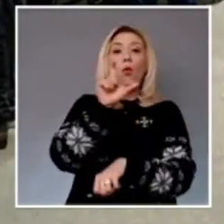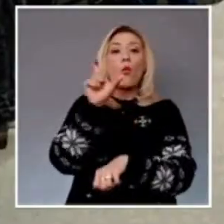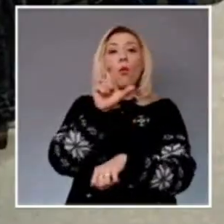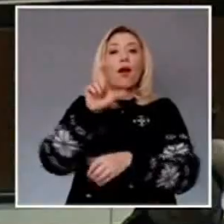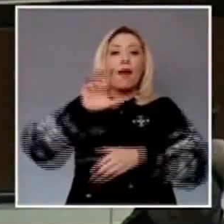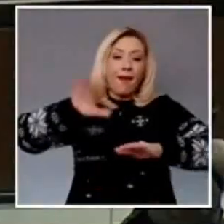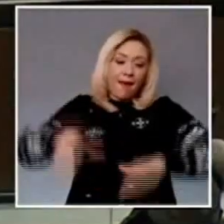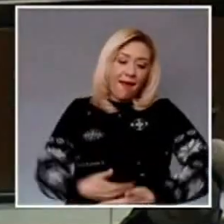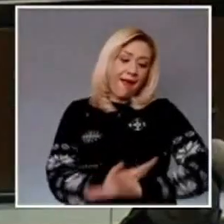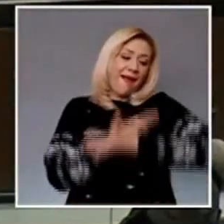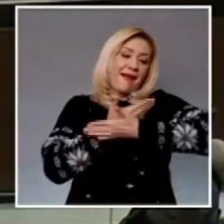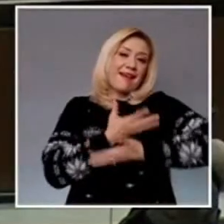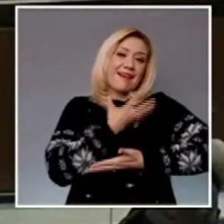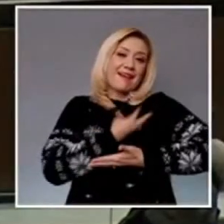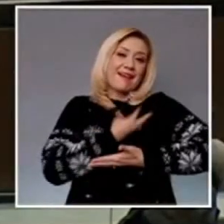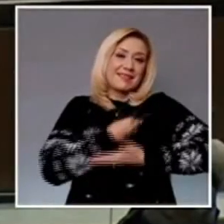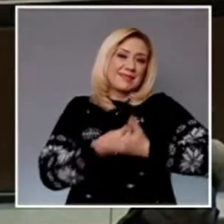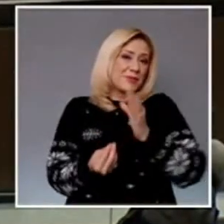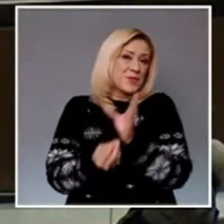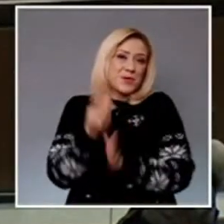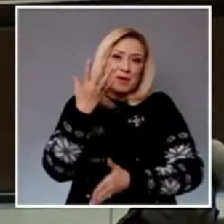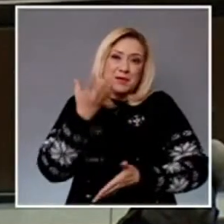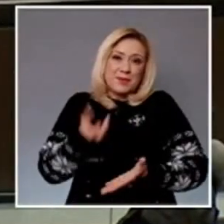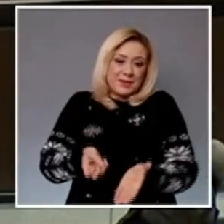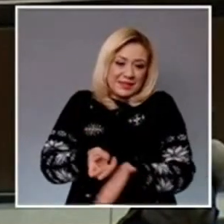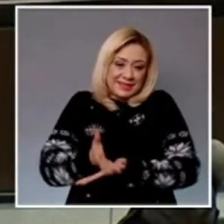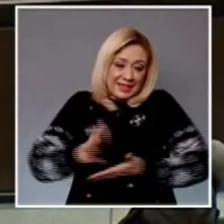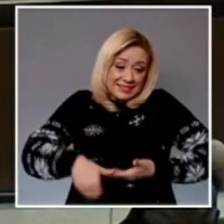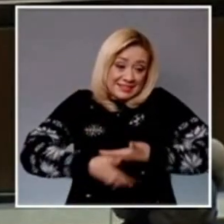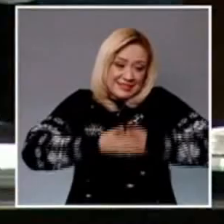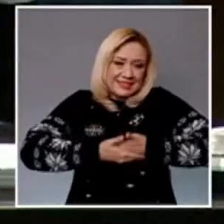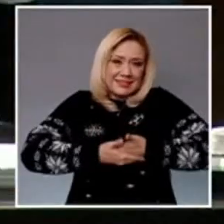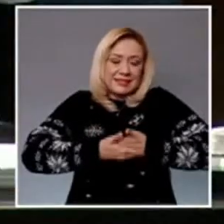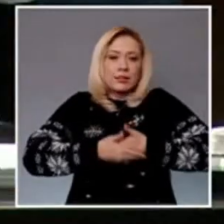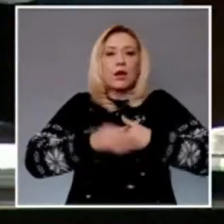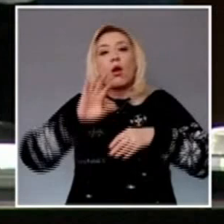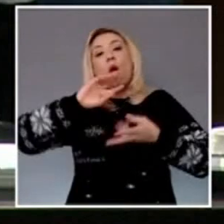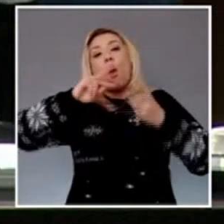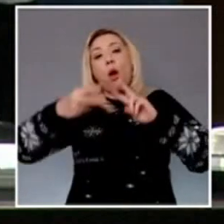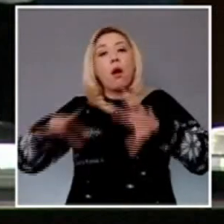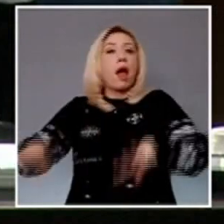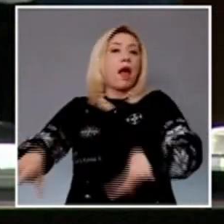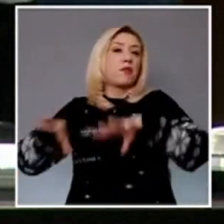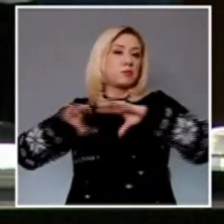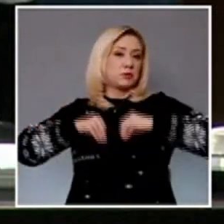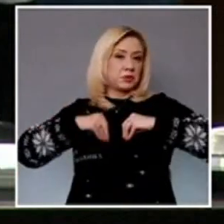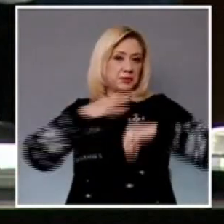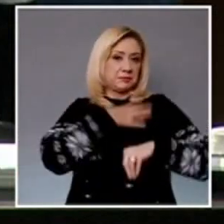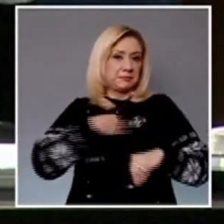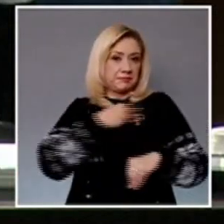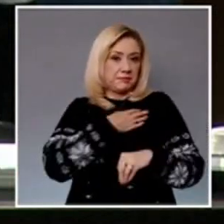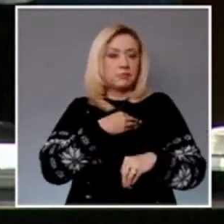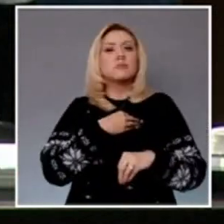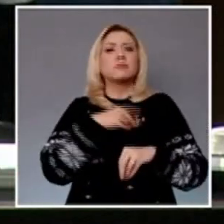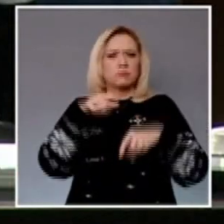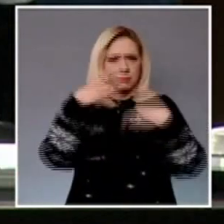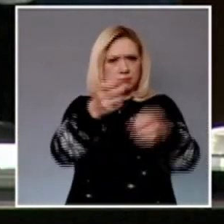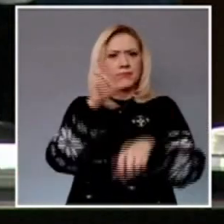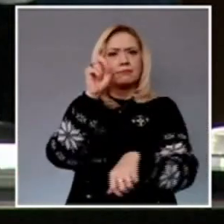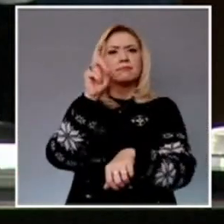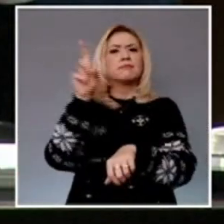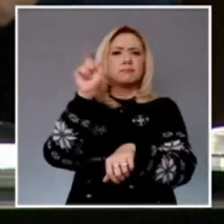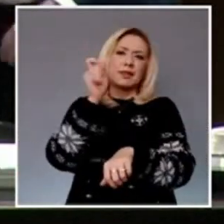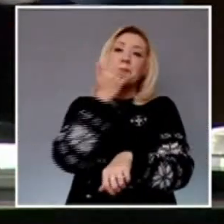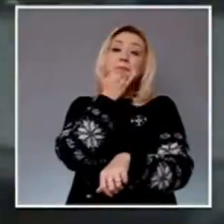del nacimiento de los hijos o al momento de la adopción de un infante. En caso de complicaciones posteriores al parto que perjudiquen a la madre o al